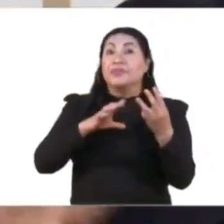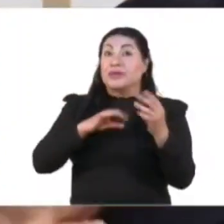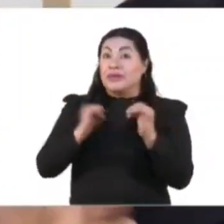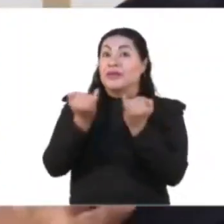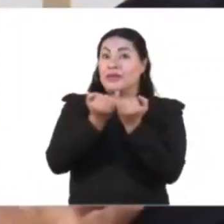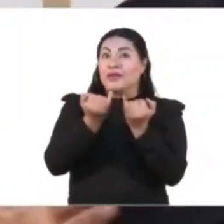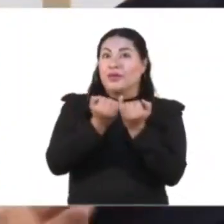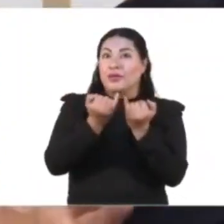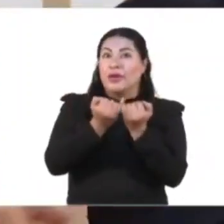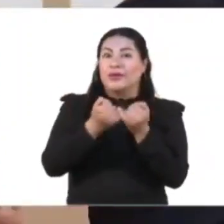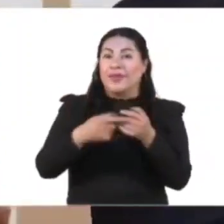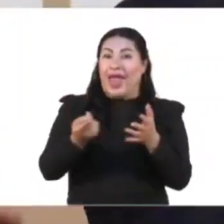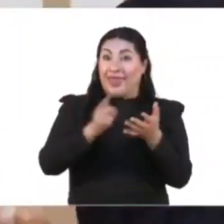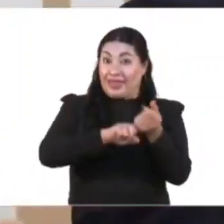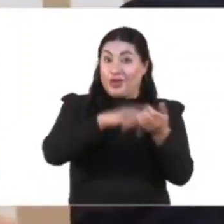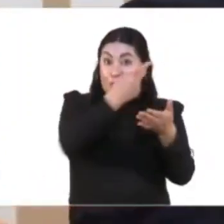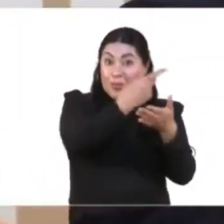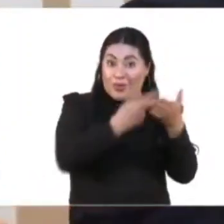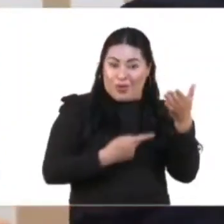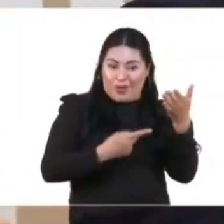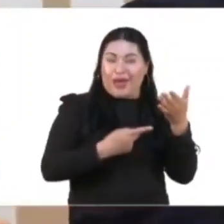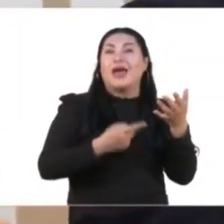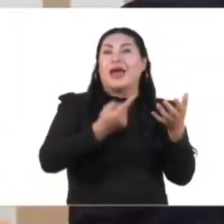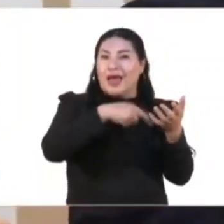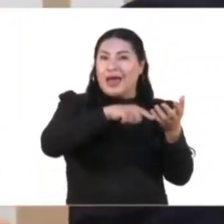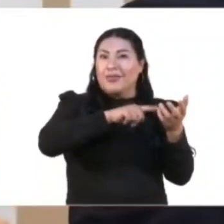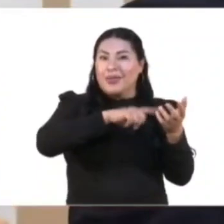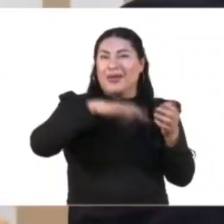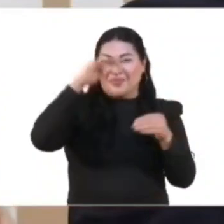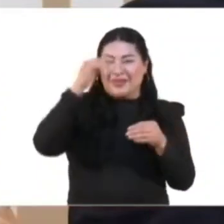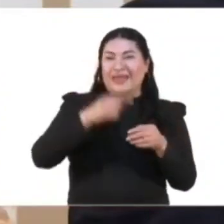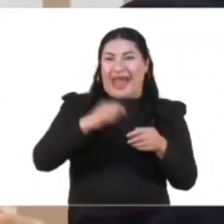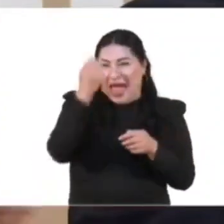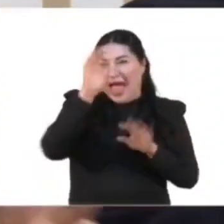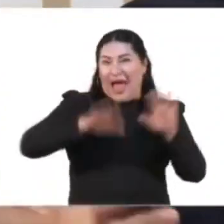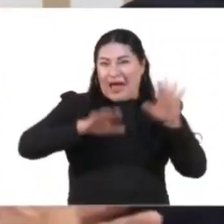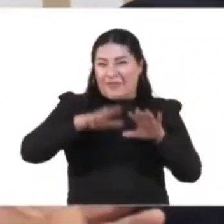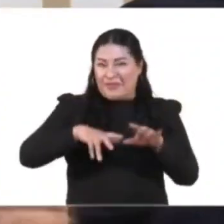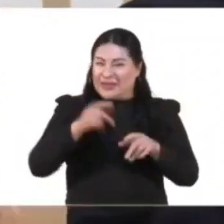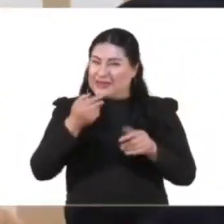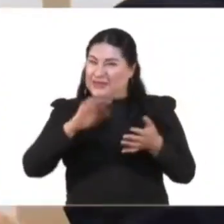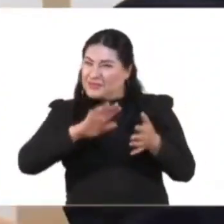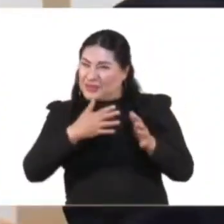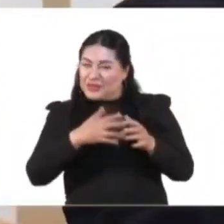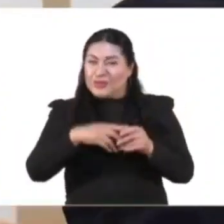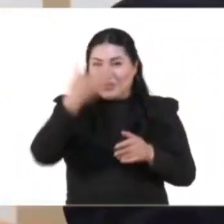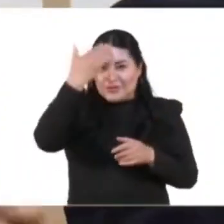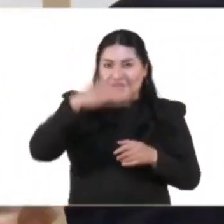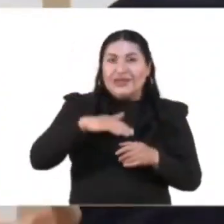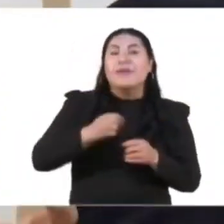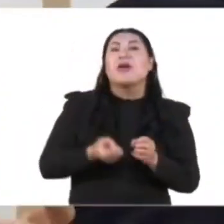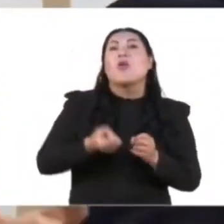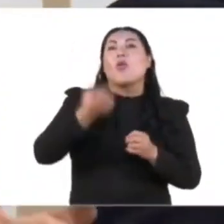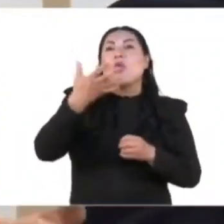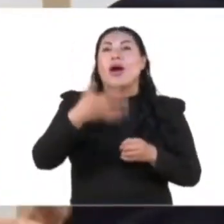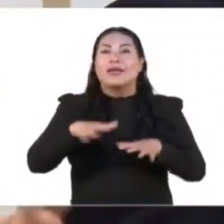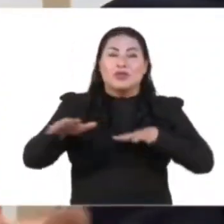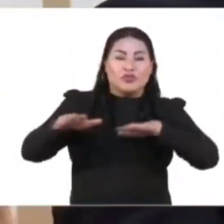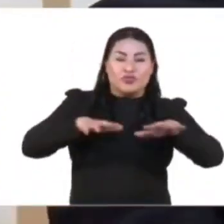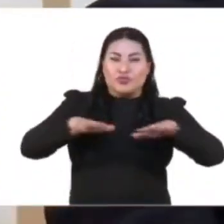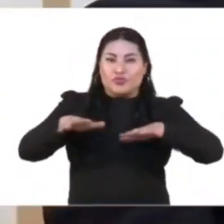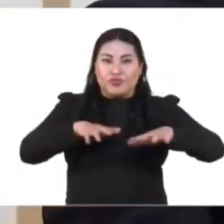consideración lo que el algoritmo asume que va a ser la magnitud final del sismo, pero como verán varía mucho.